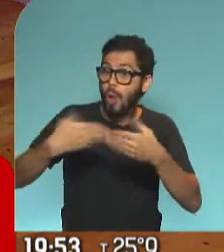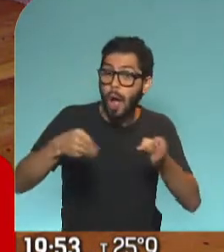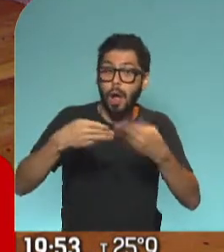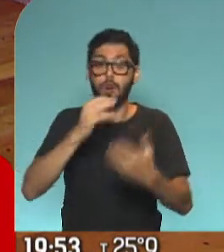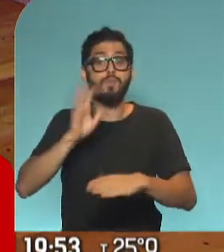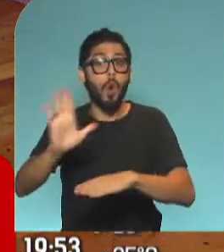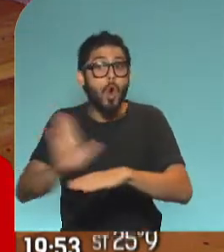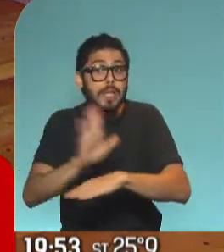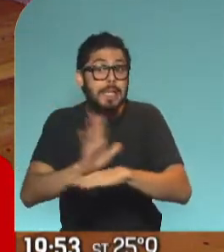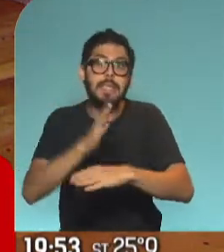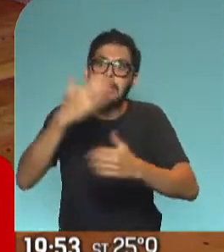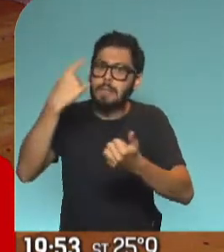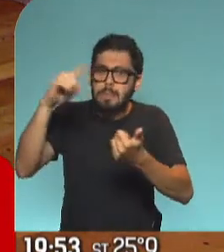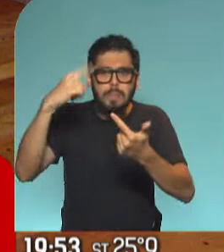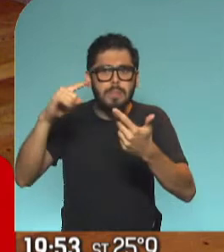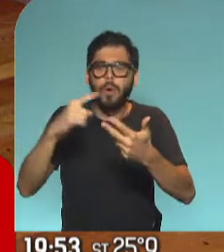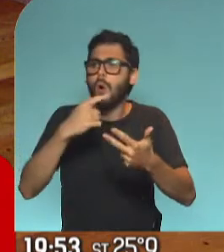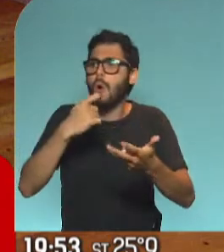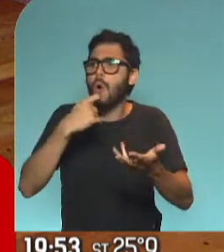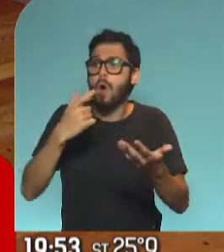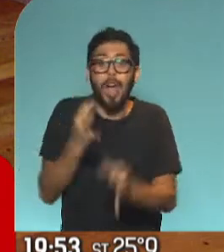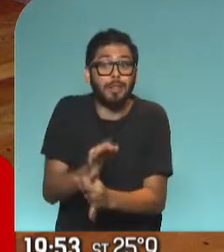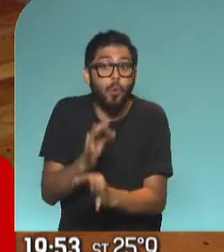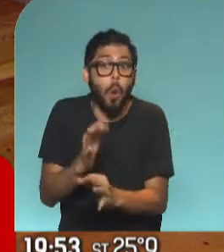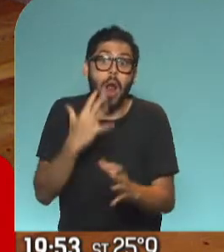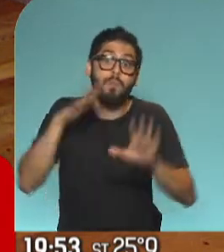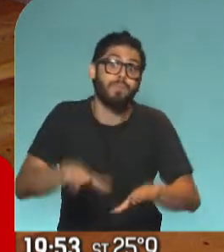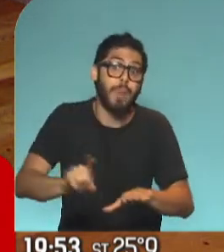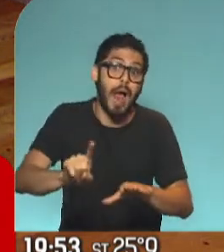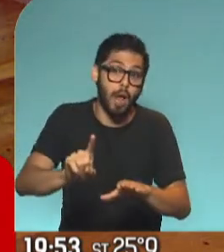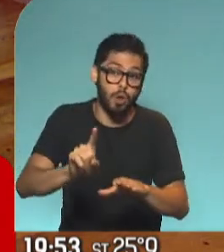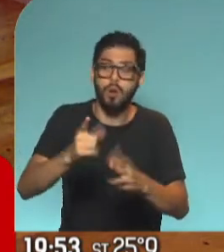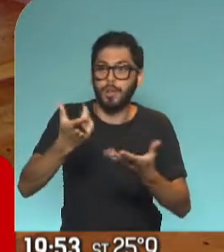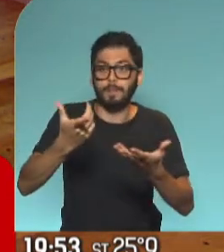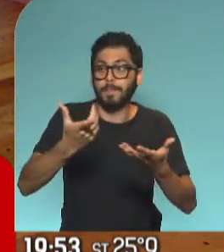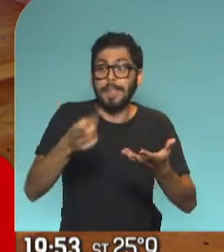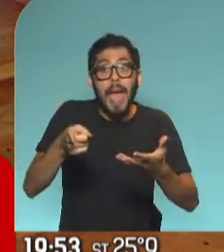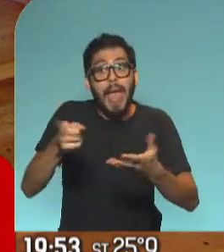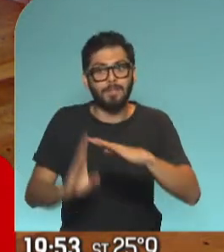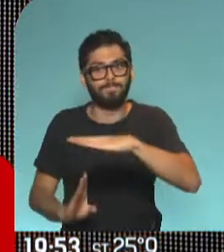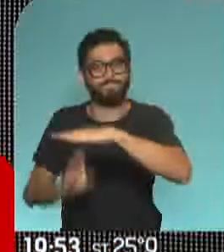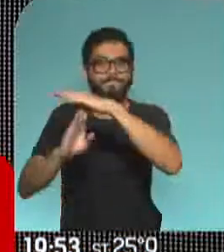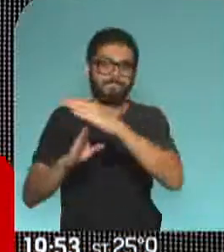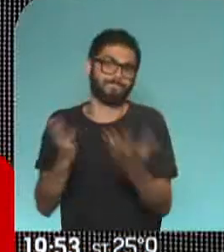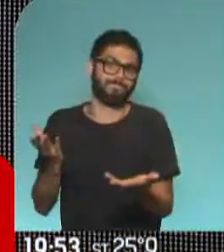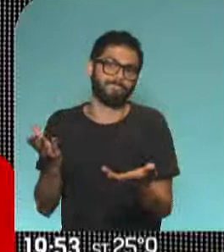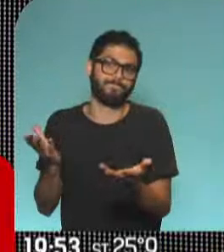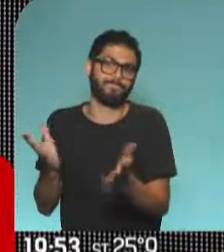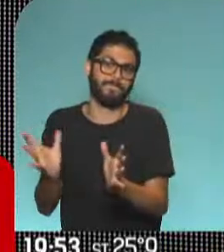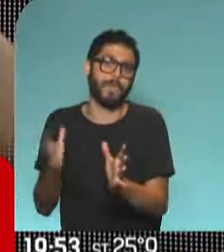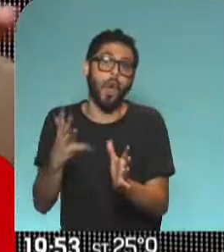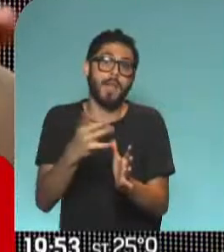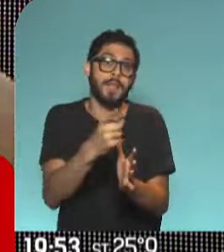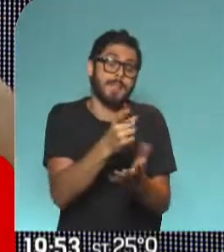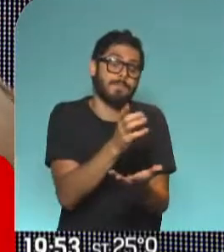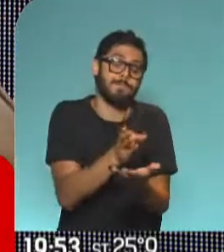cines incluso, que la actividad educativa no se pare, privilegiar todo eso. Y en este caso es poner como una barrera más fuerte